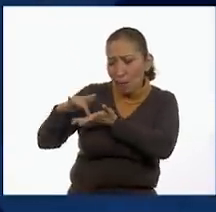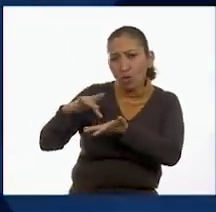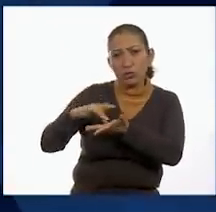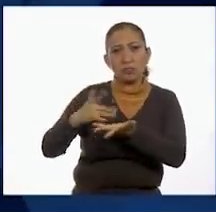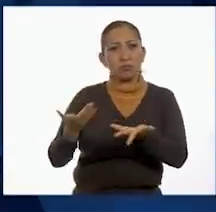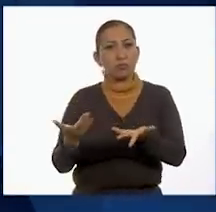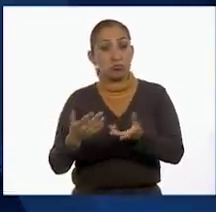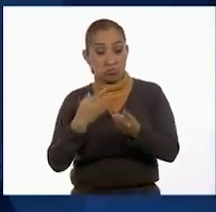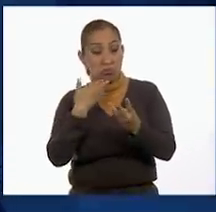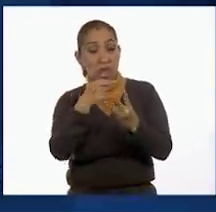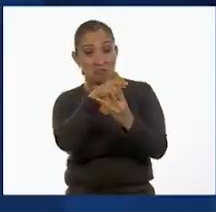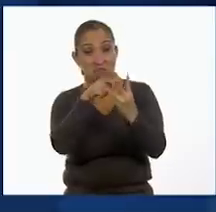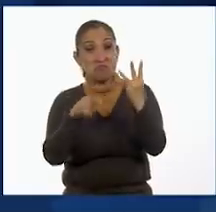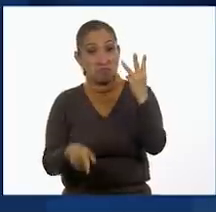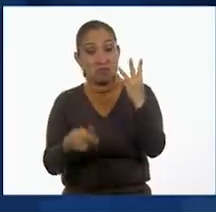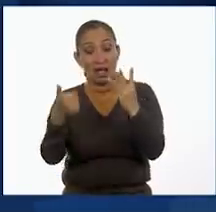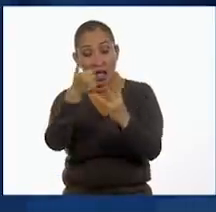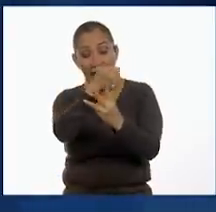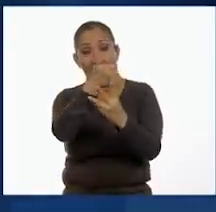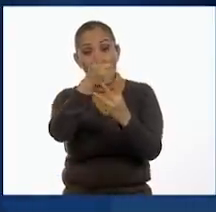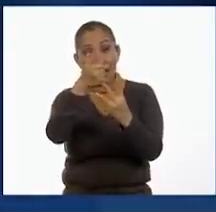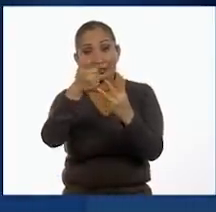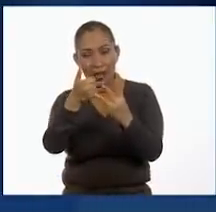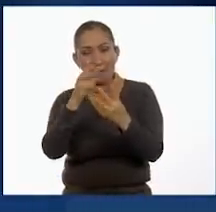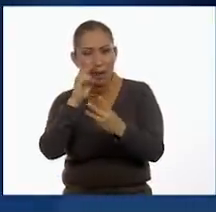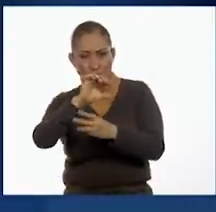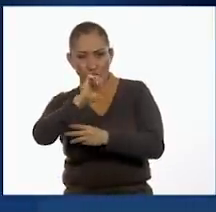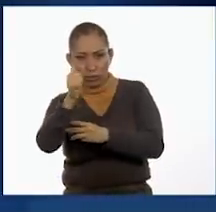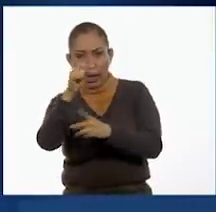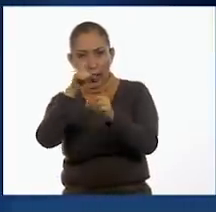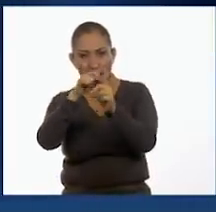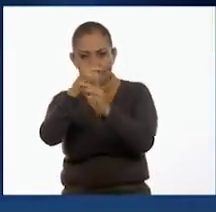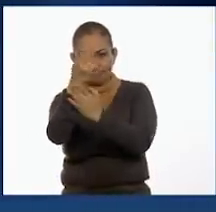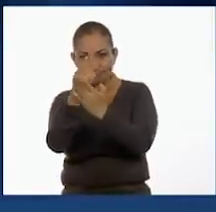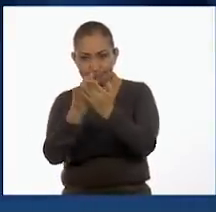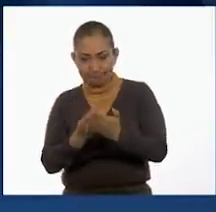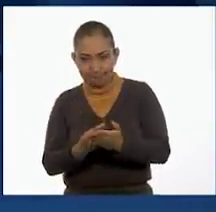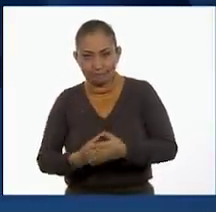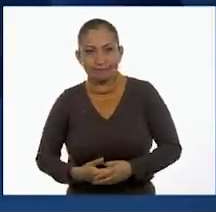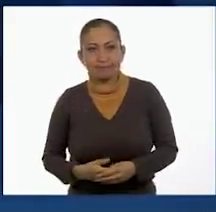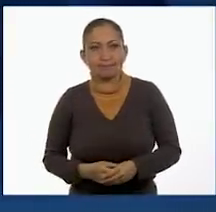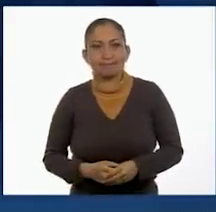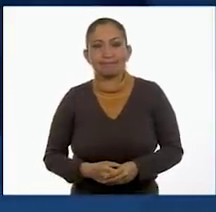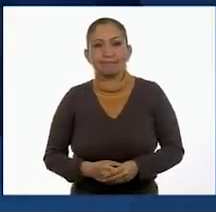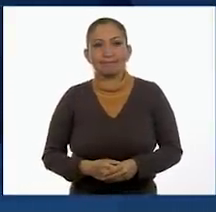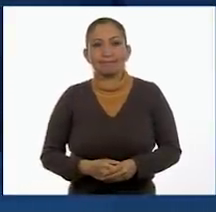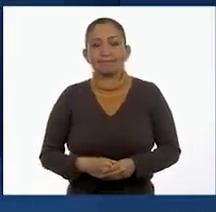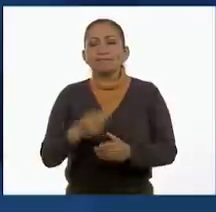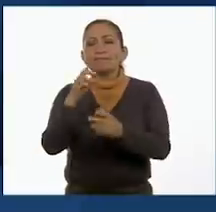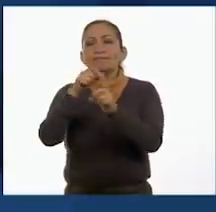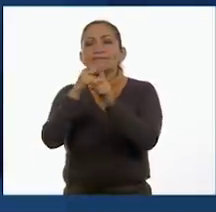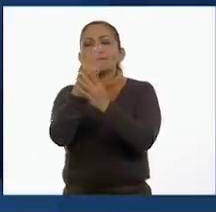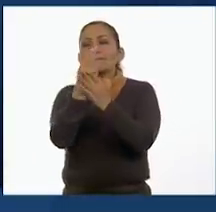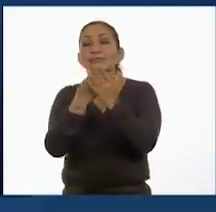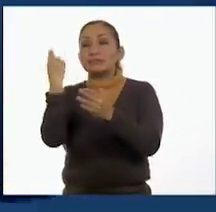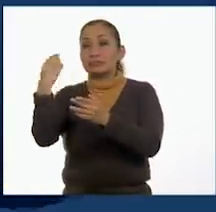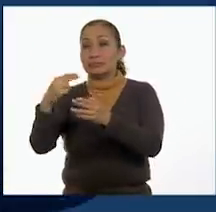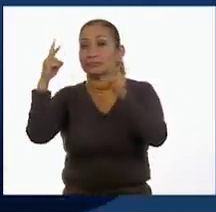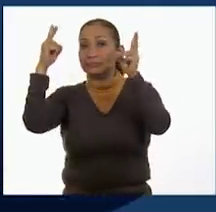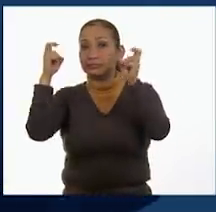acompañaba. Excelente, muy bien, Ale. Sí, veamos la siguiente caricatura. Sí. La caricatura 2 se